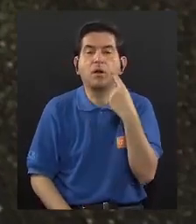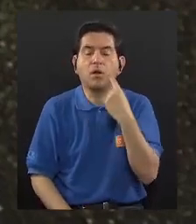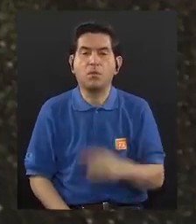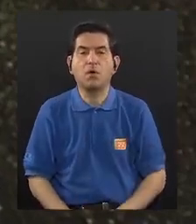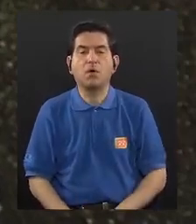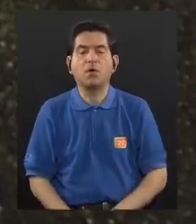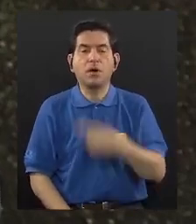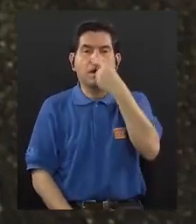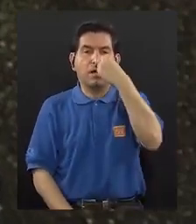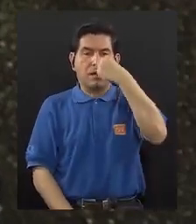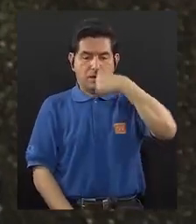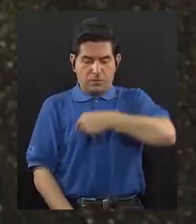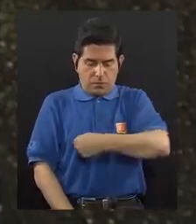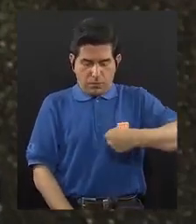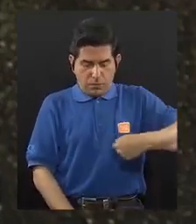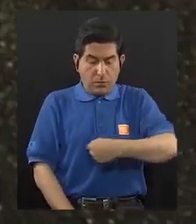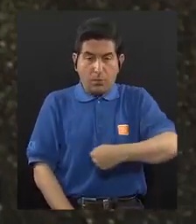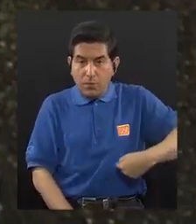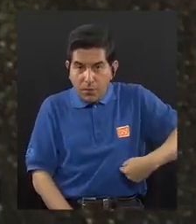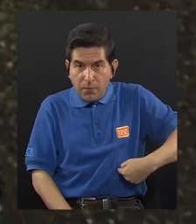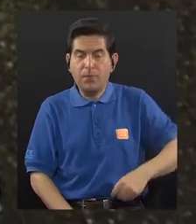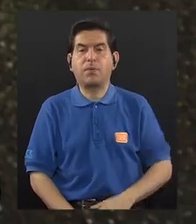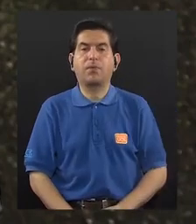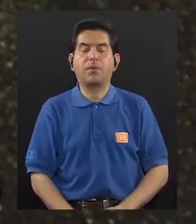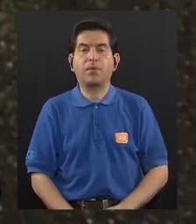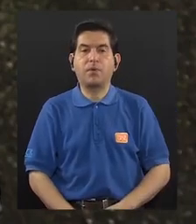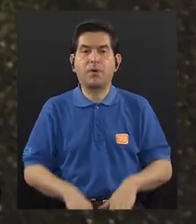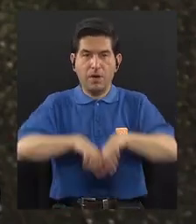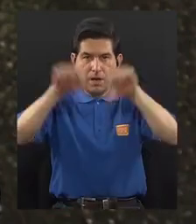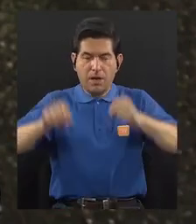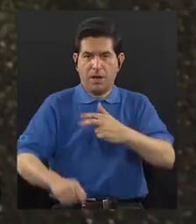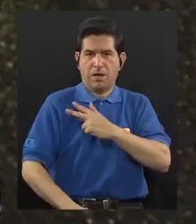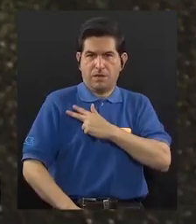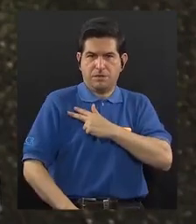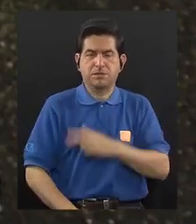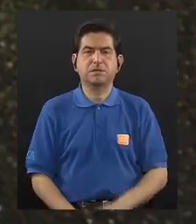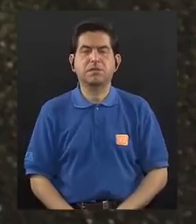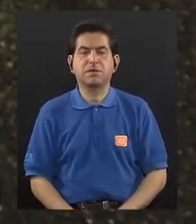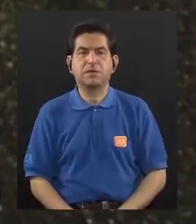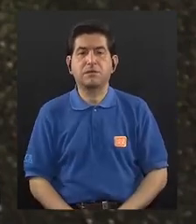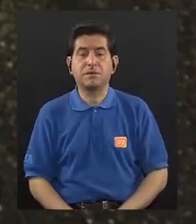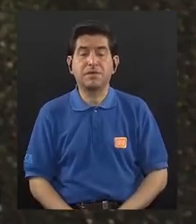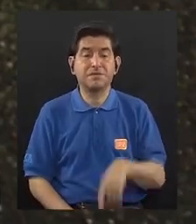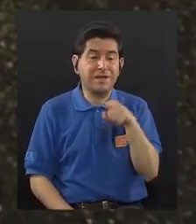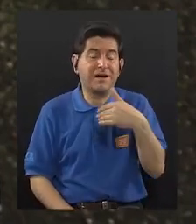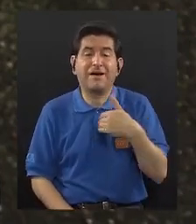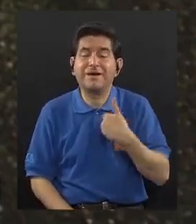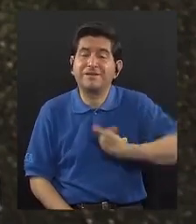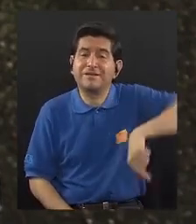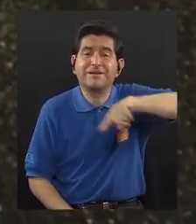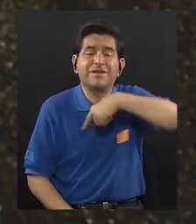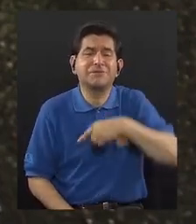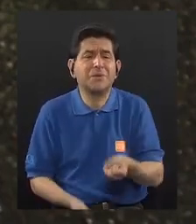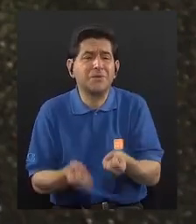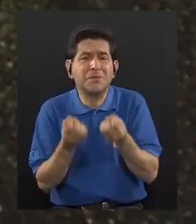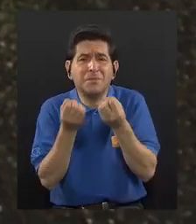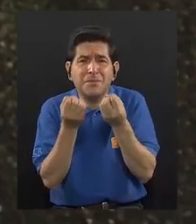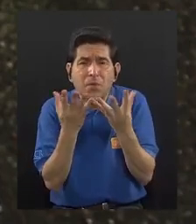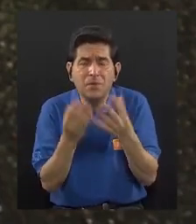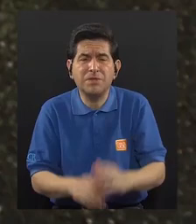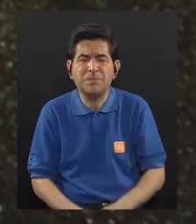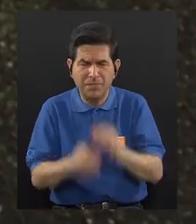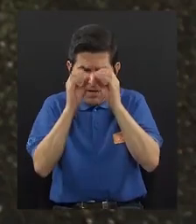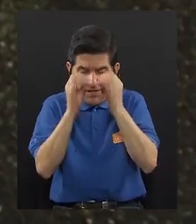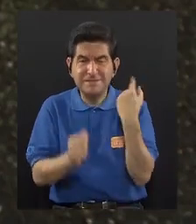tracto intestinal urinario conjuntiva vamos a tener una cantidad